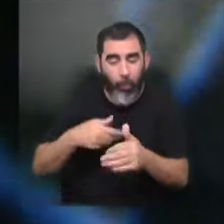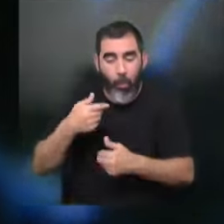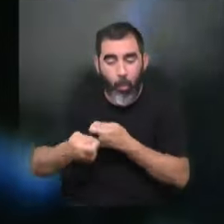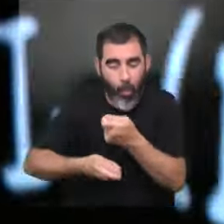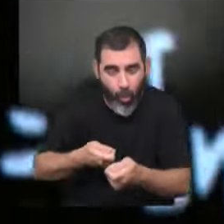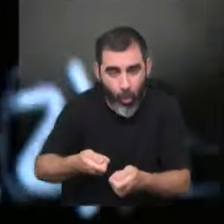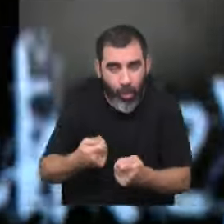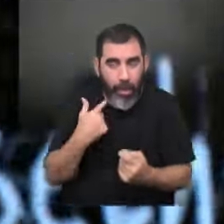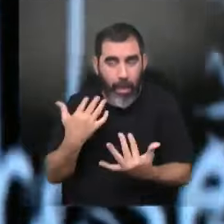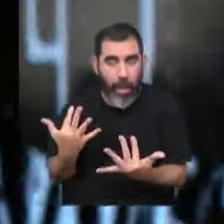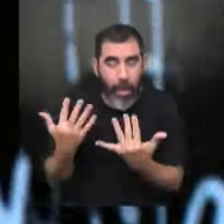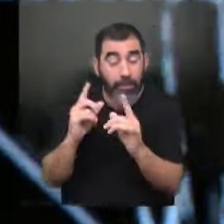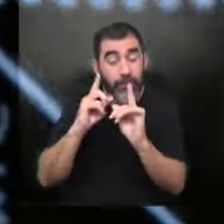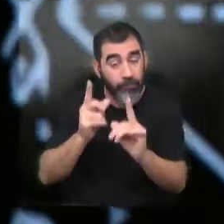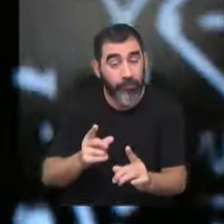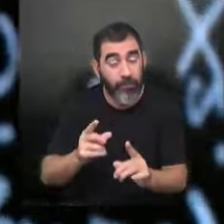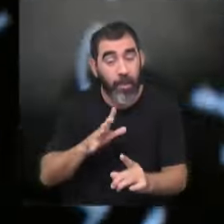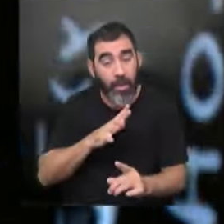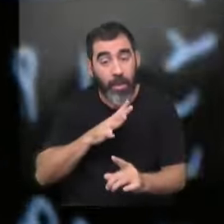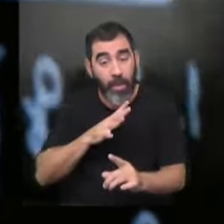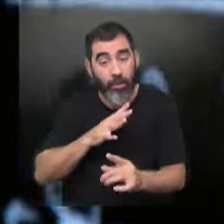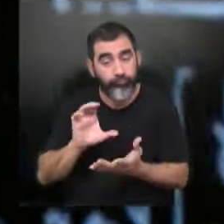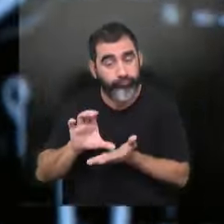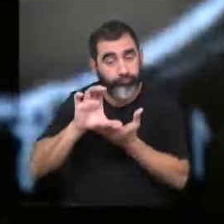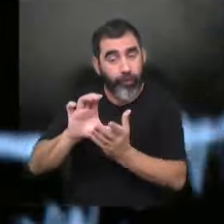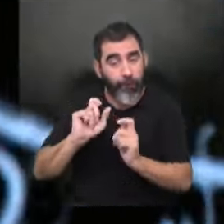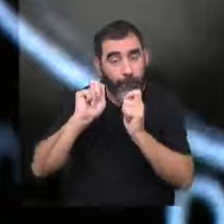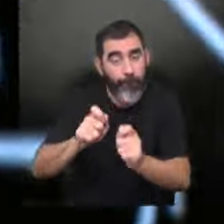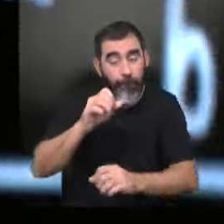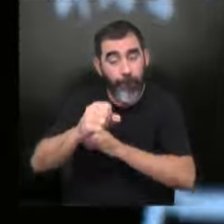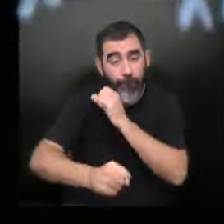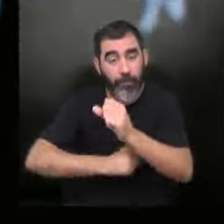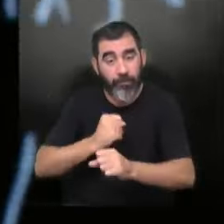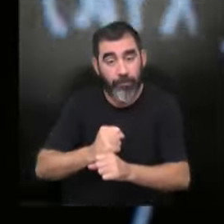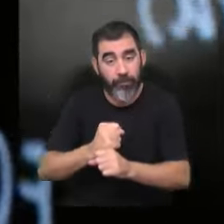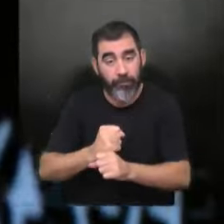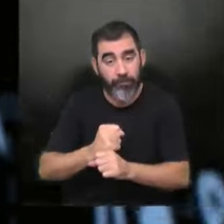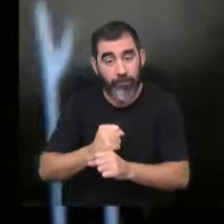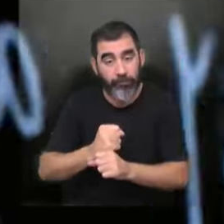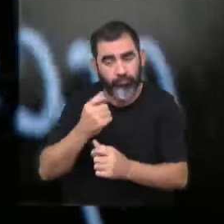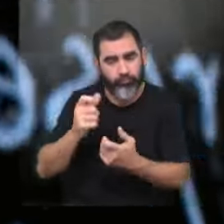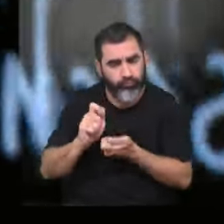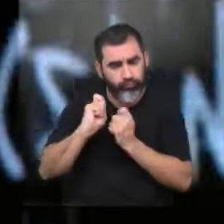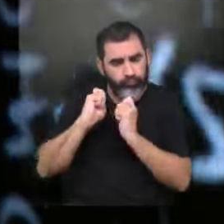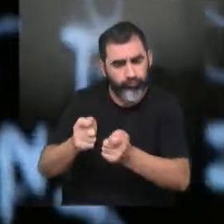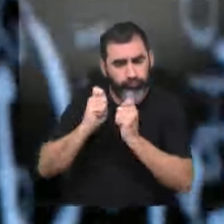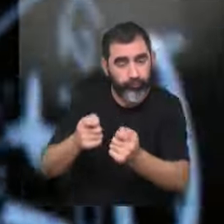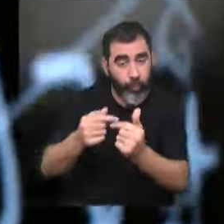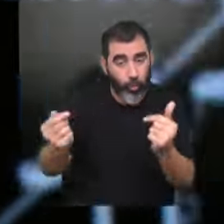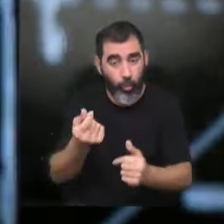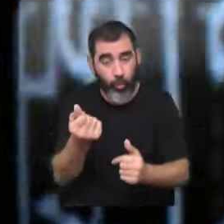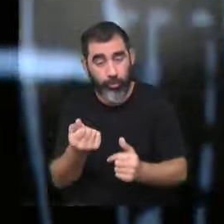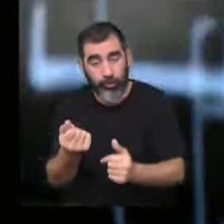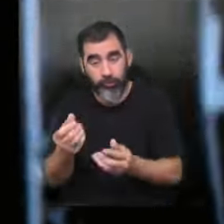siguen emitiendo, también el sector, a ver, los grandes inversores hace años que están poniendo enormes recursos en esto que acabas de decir, ¿no? Los